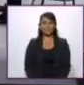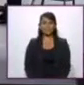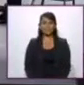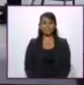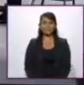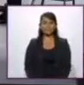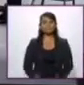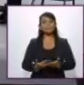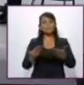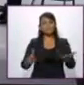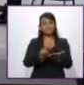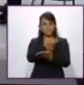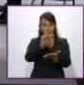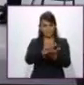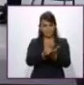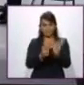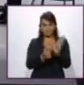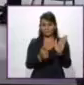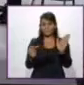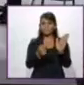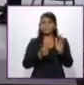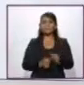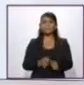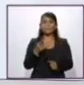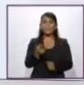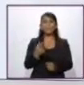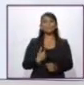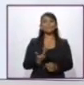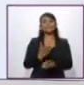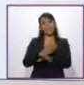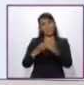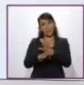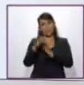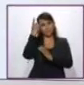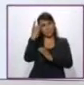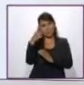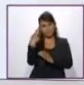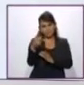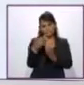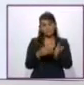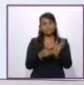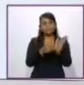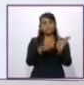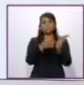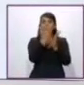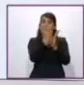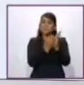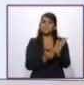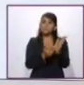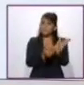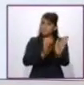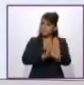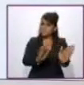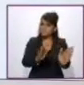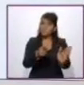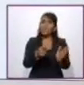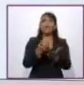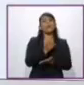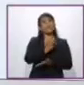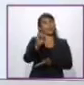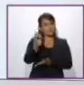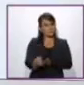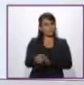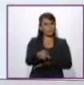actualmente contempla la obligación de presentar su declaración patrimonial y de intereses. Con el solo hecho de presentarla, se cumple de facto